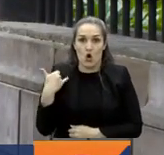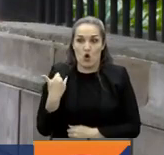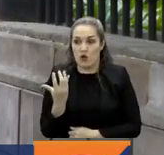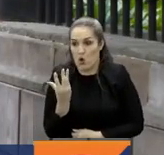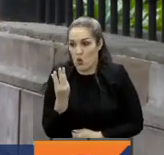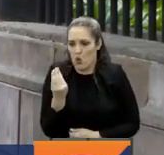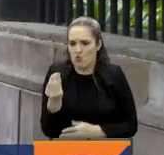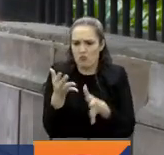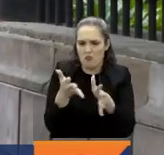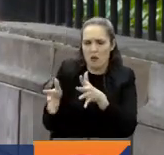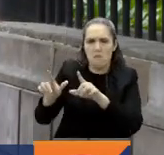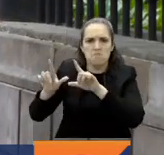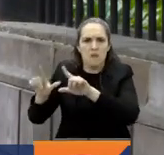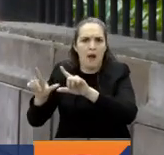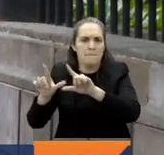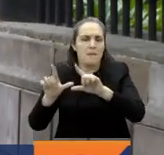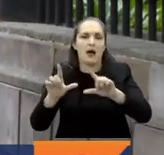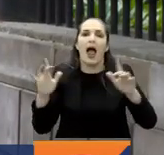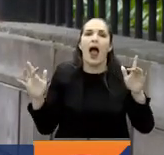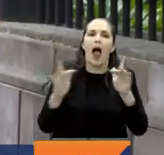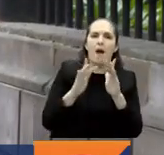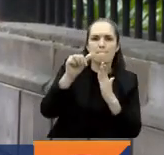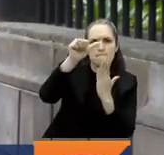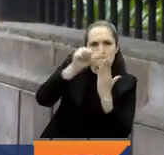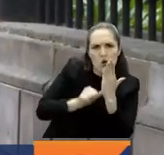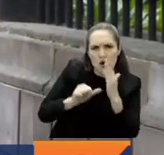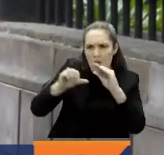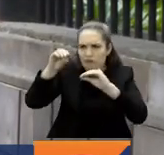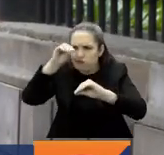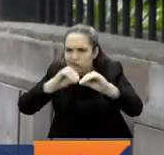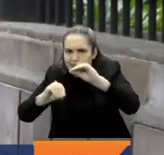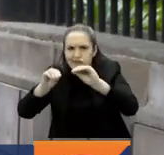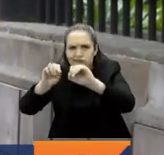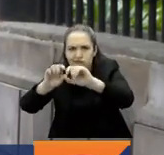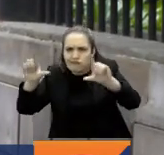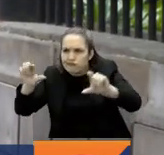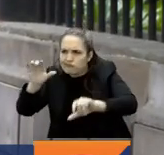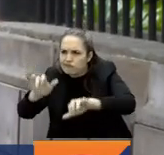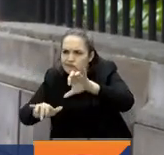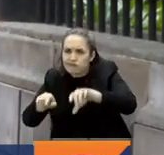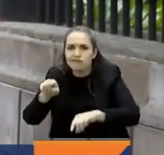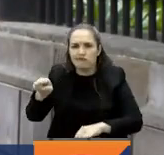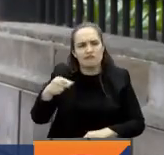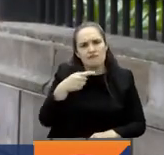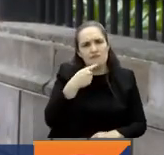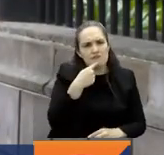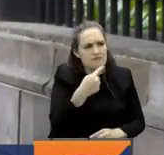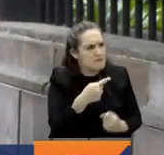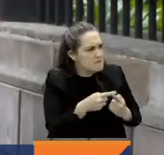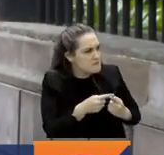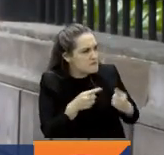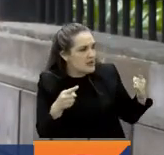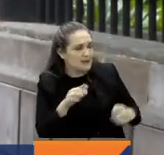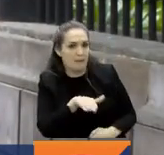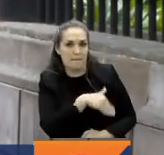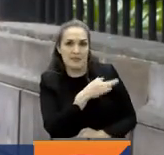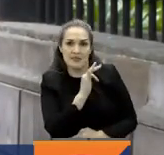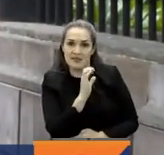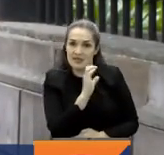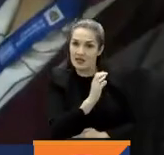recibido capacitación en materia de programación de computadores. Escuchemos lo que dijo al respecto la ministra de las TIC, Karen Abudinen.